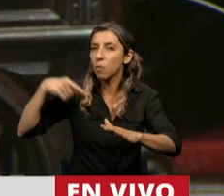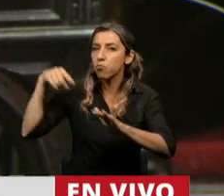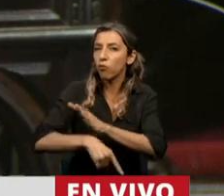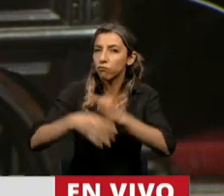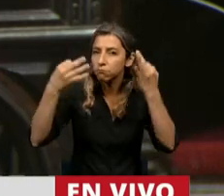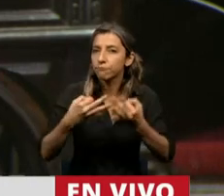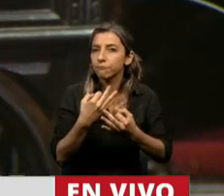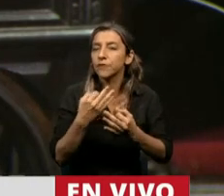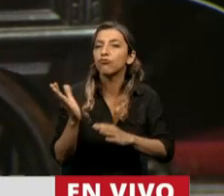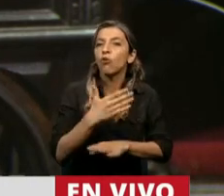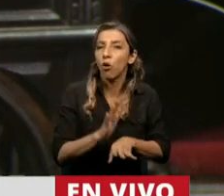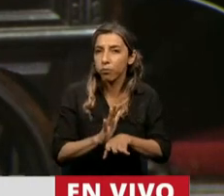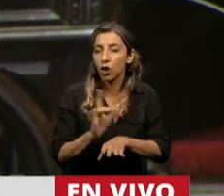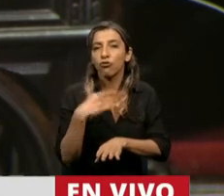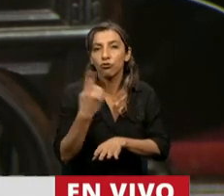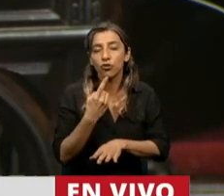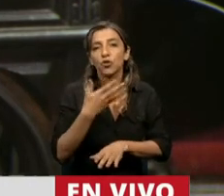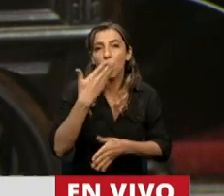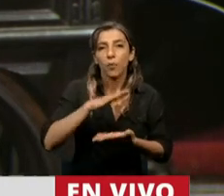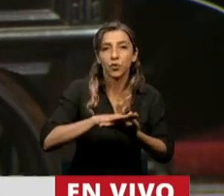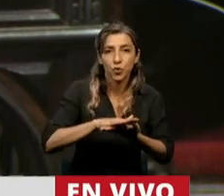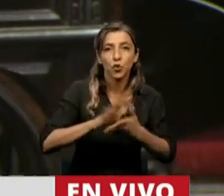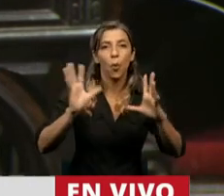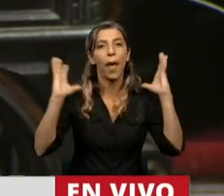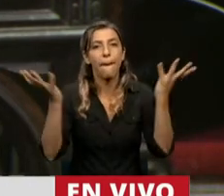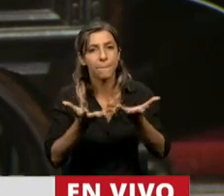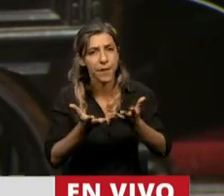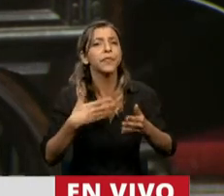problemas ambientales sin hablar de desigualdad, sin hablar de